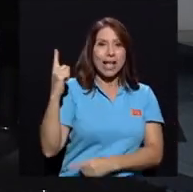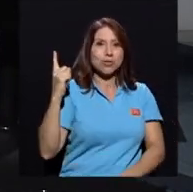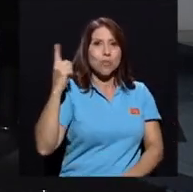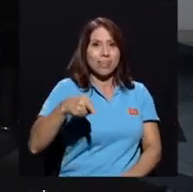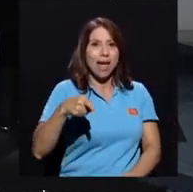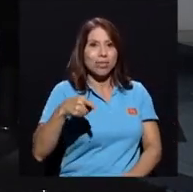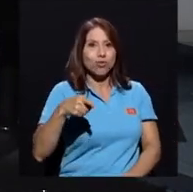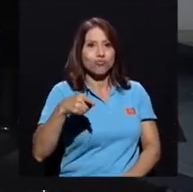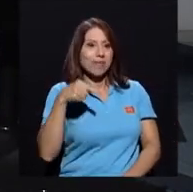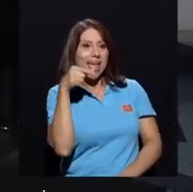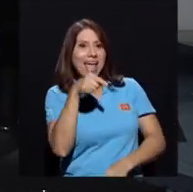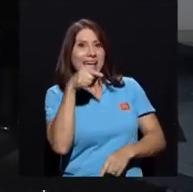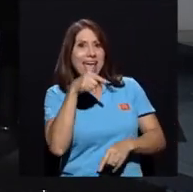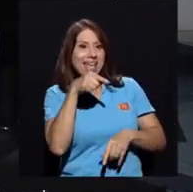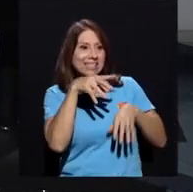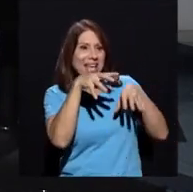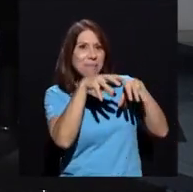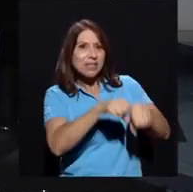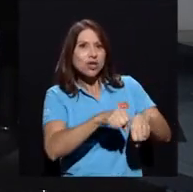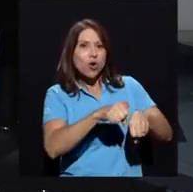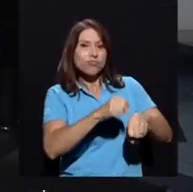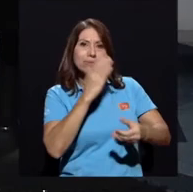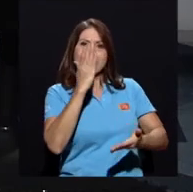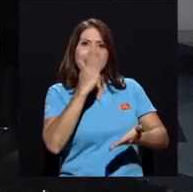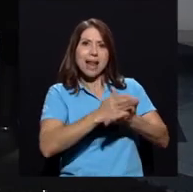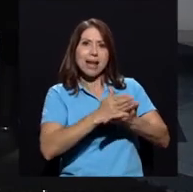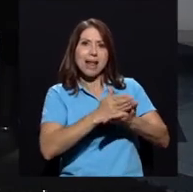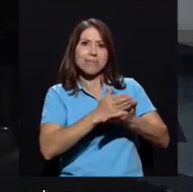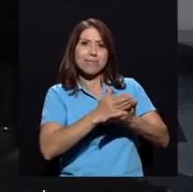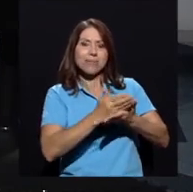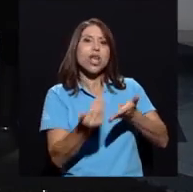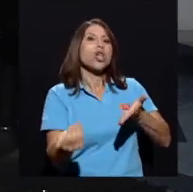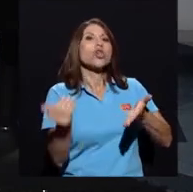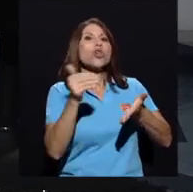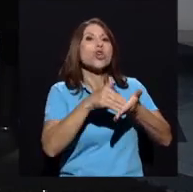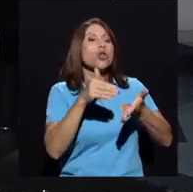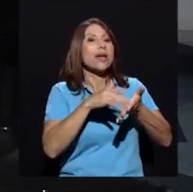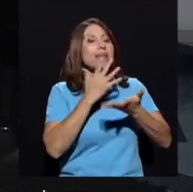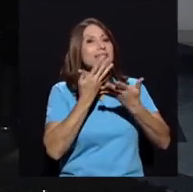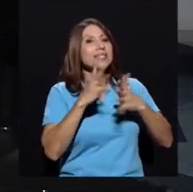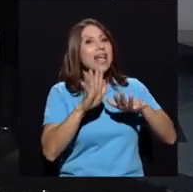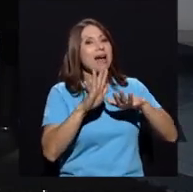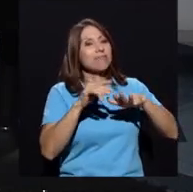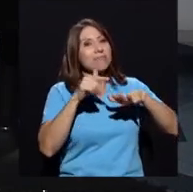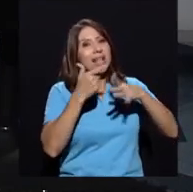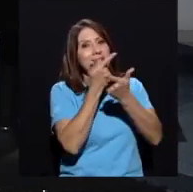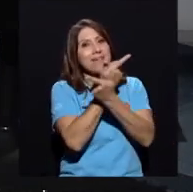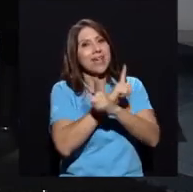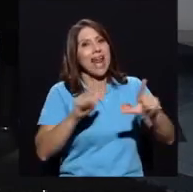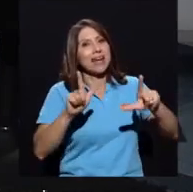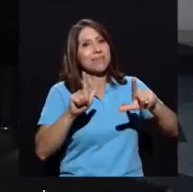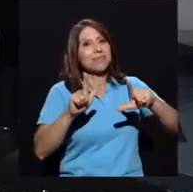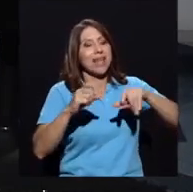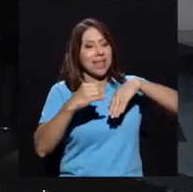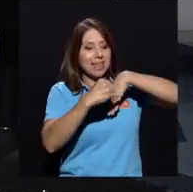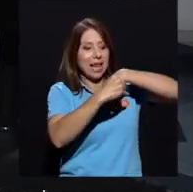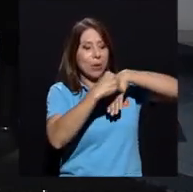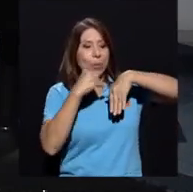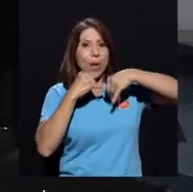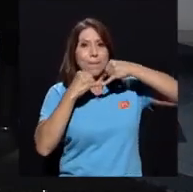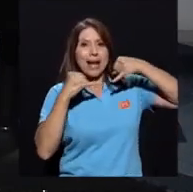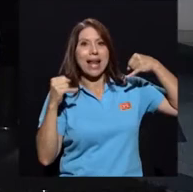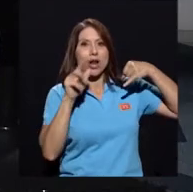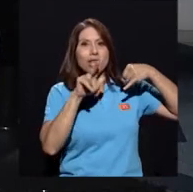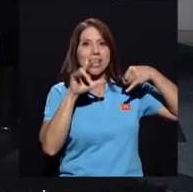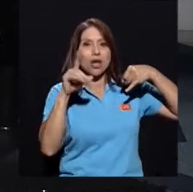esa invasión y repelerla para volver a liberar del paralelo 38 hacia abajo. Un general muy brillante y muy